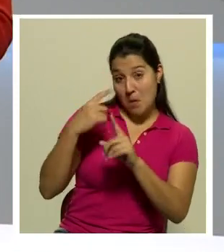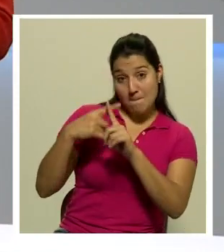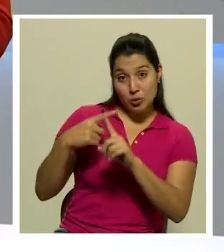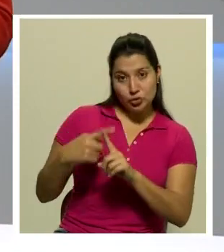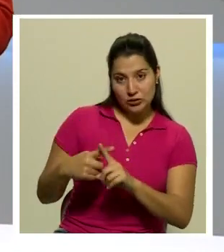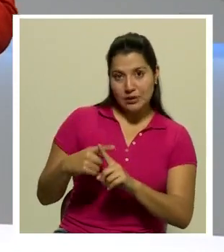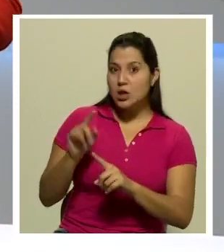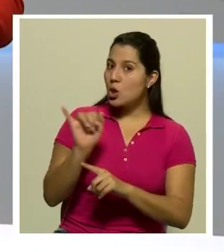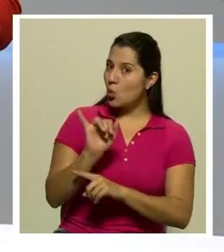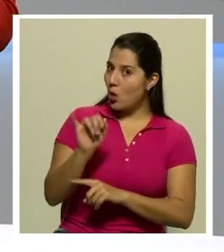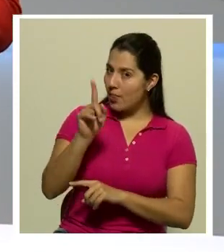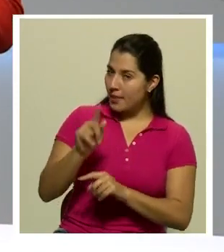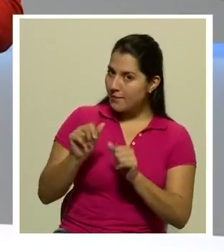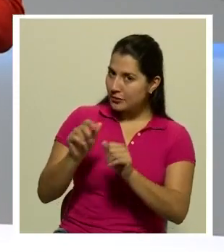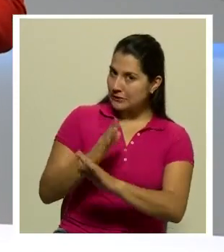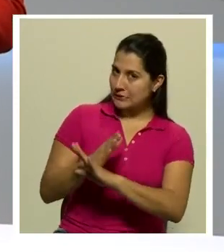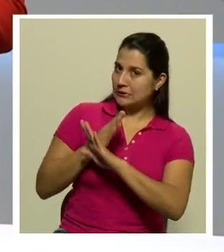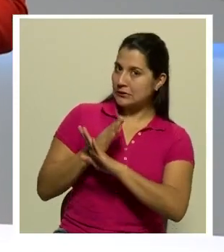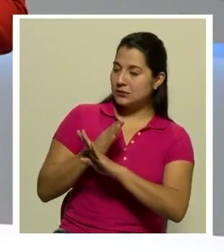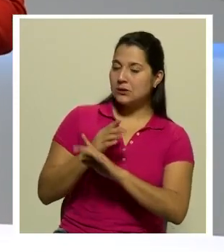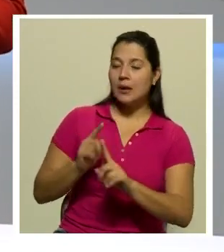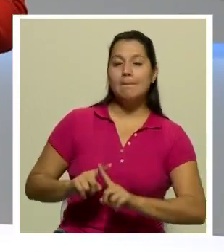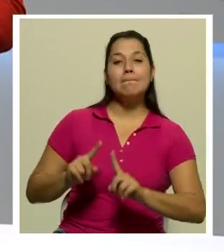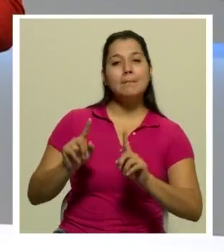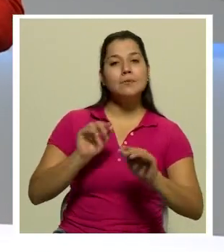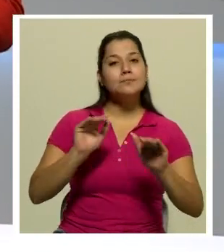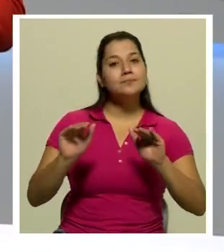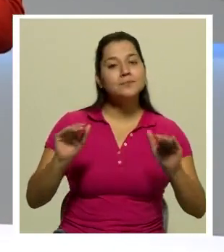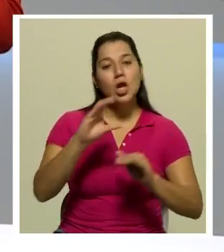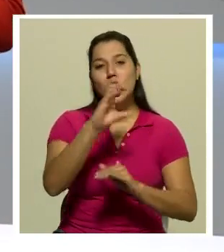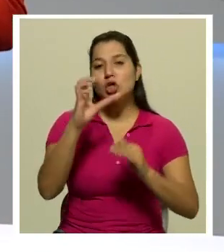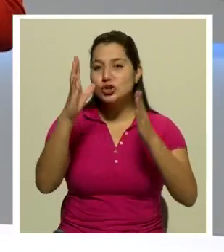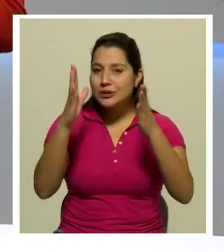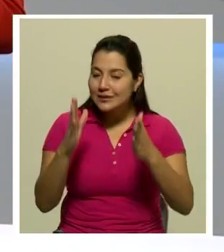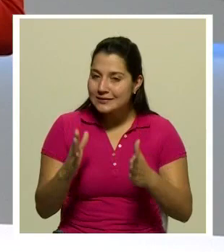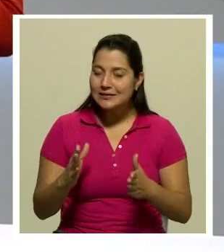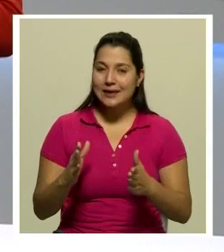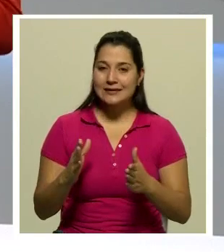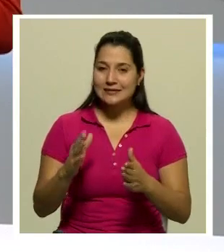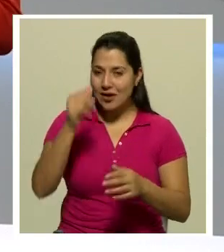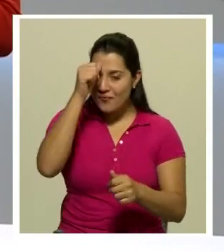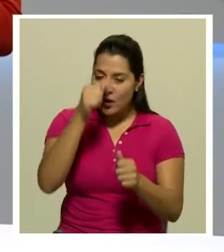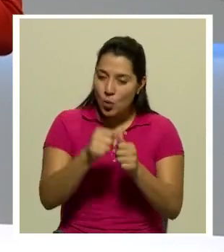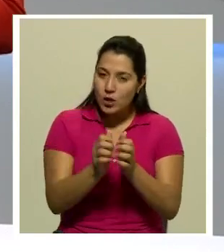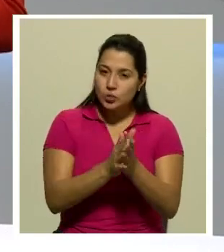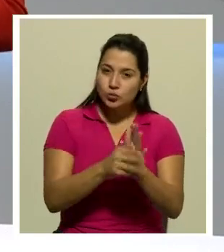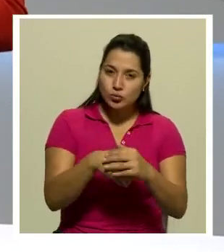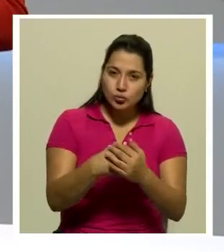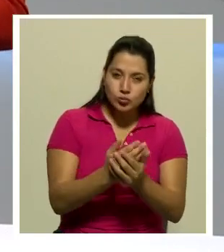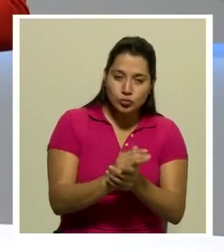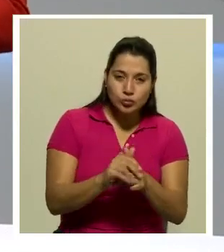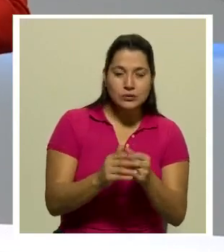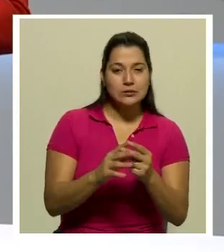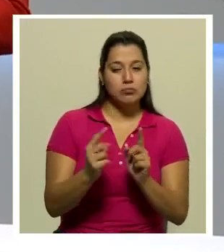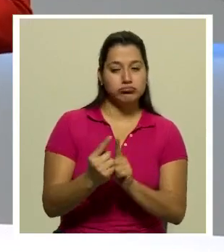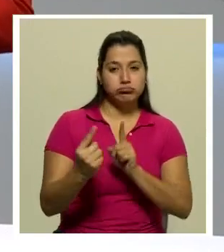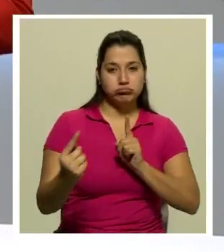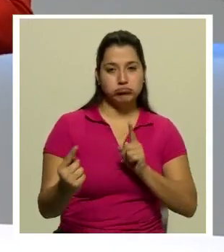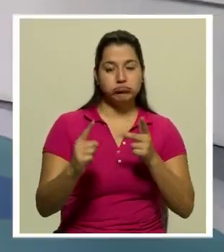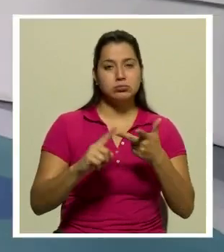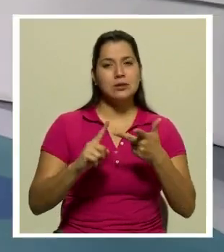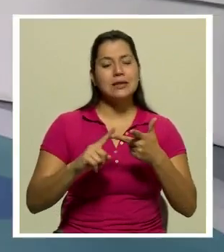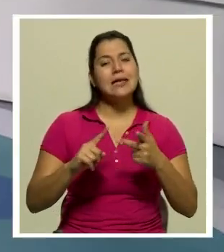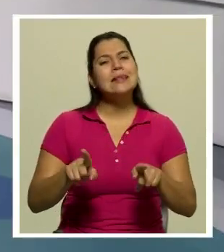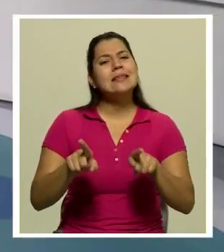que bajar la guardia, pero sí hacer el llamado a los costarricenses a no dejar de lado el lavado de manos, el aislamiento social y, por supuesto,